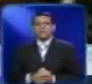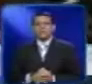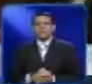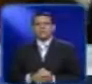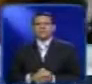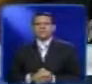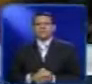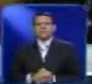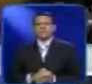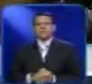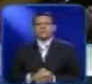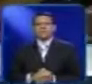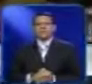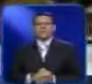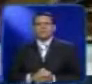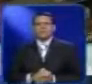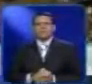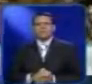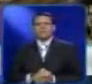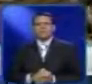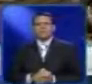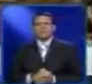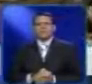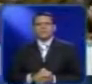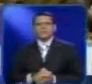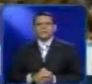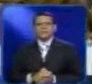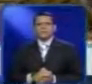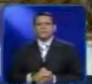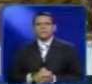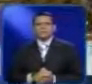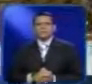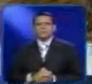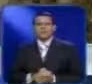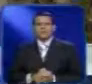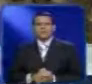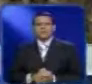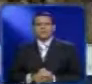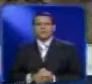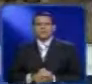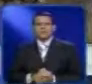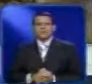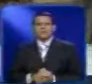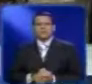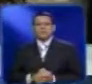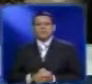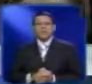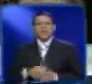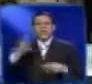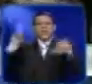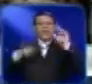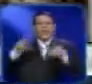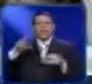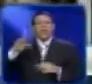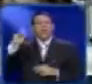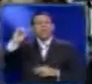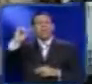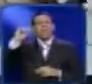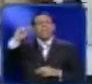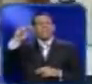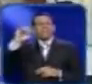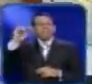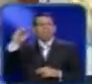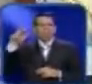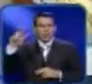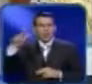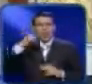En la Expo Dinosaurios 2009, la nueva tecnología de